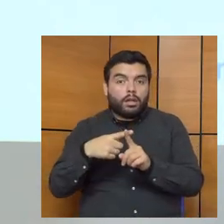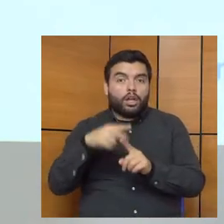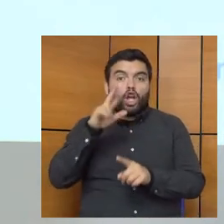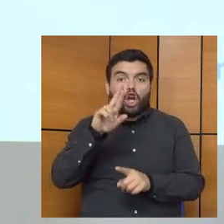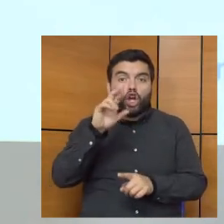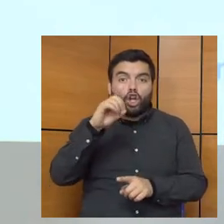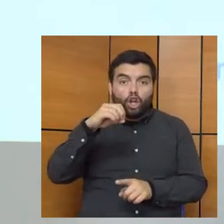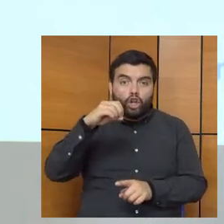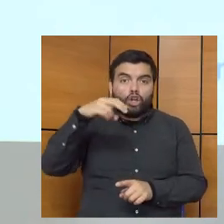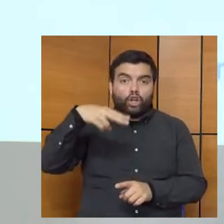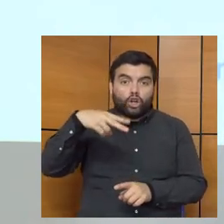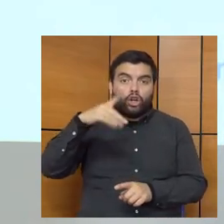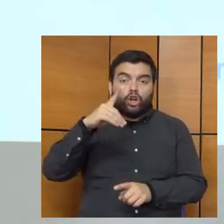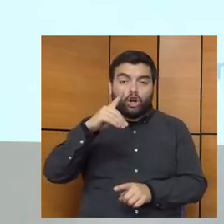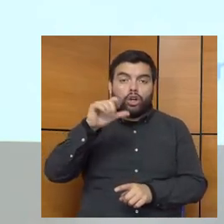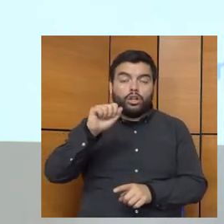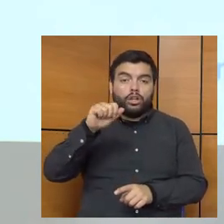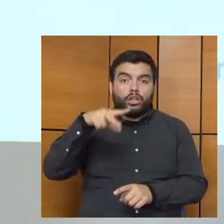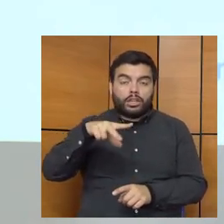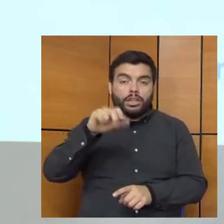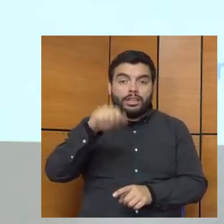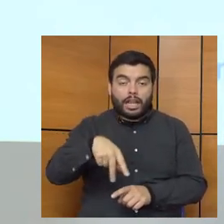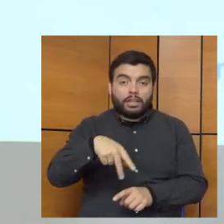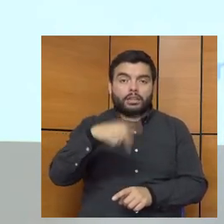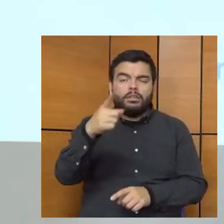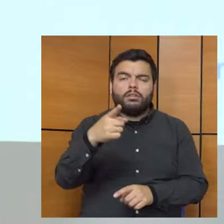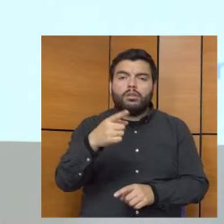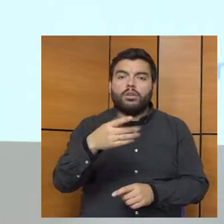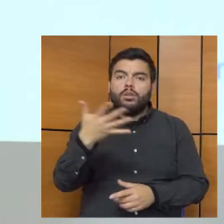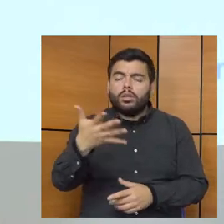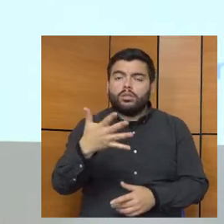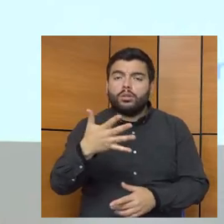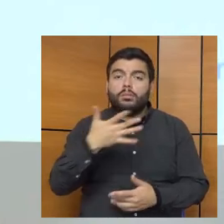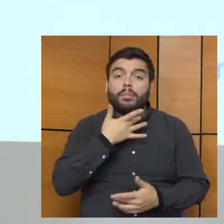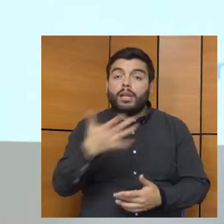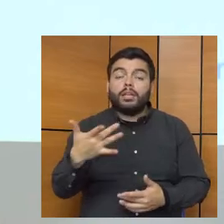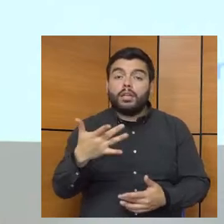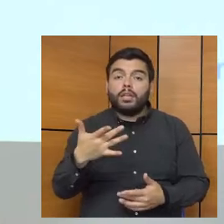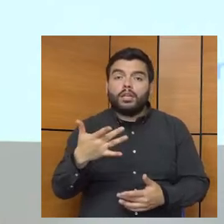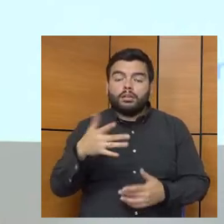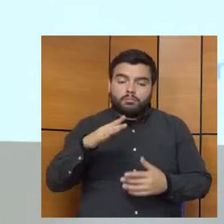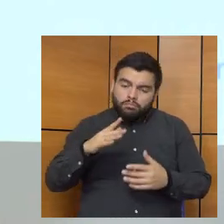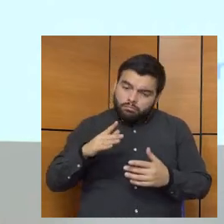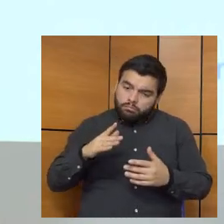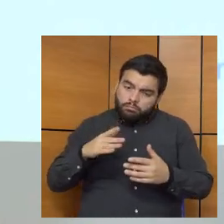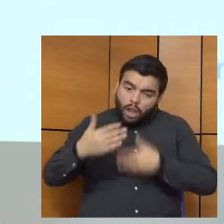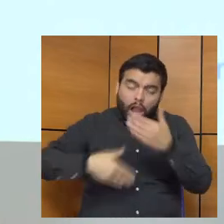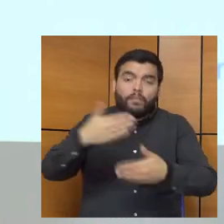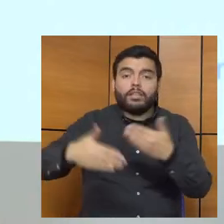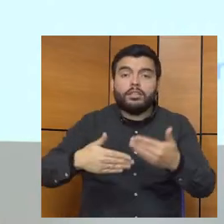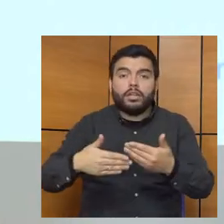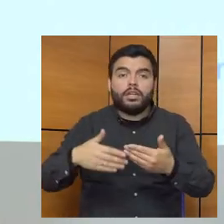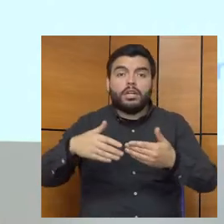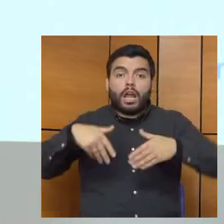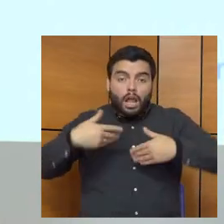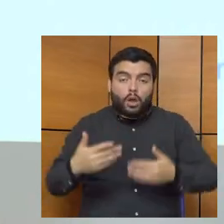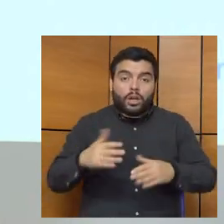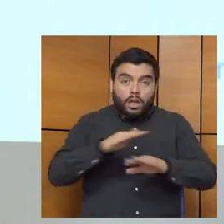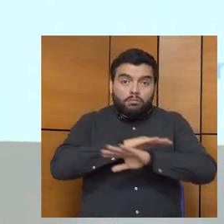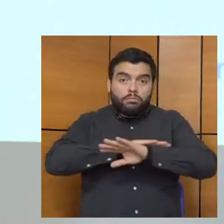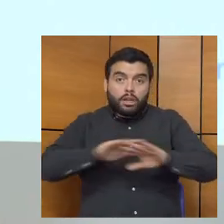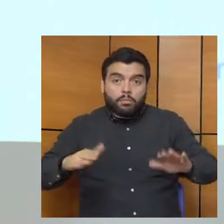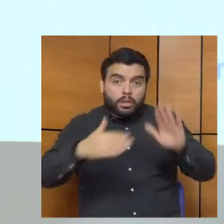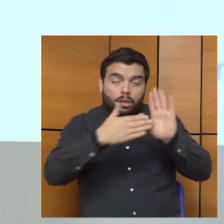Roldán, idear un proyecto útil para Chile y desarrollarlo. Y yo creo que ahora estamos terminando esa etapa de entregar